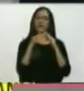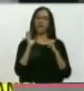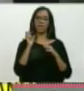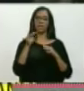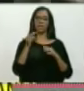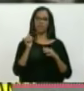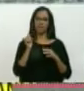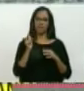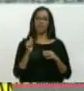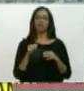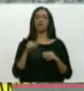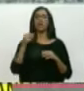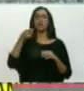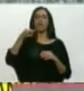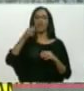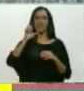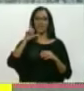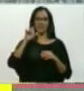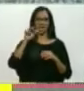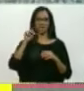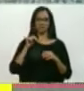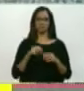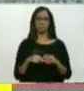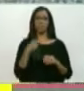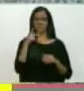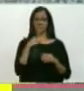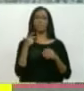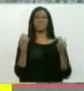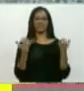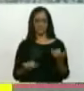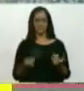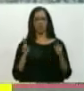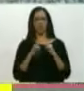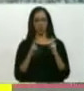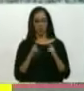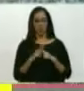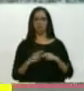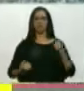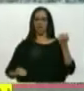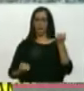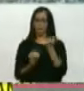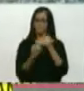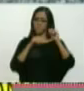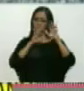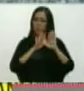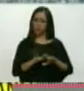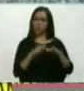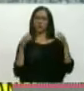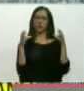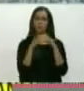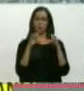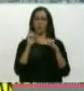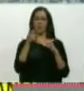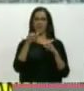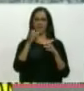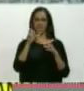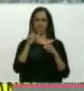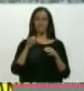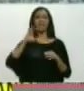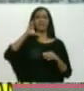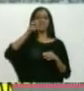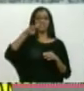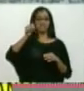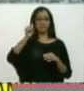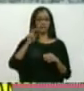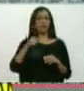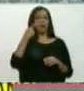Gerlain. Políticamente ya se conoce que ella fue apoyada y apadrinada por los grupos Gerlain y Char. Habrá que ver